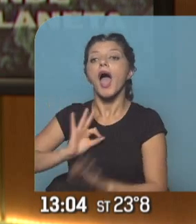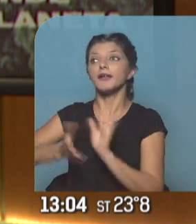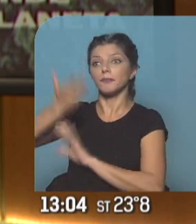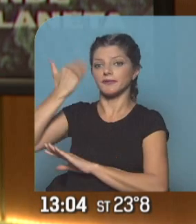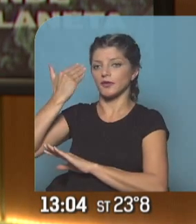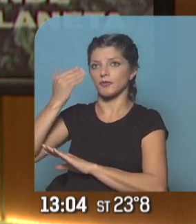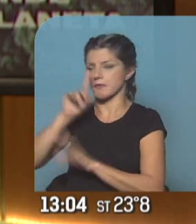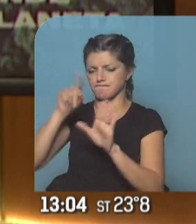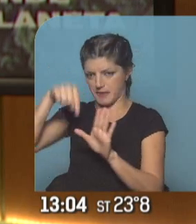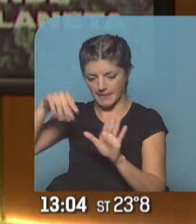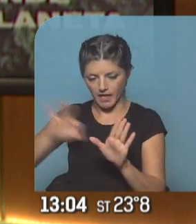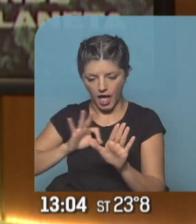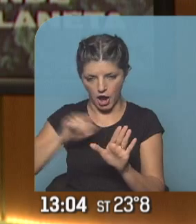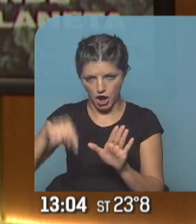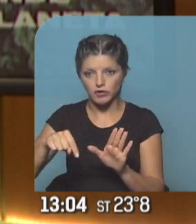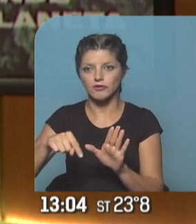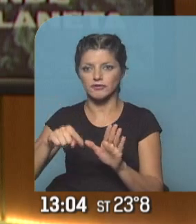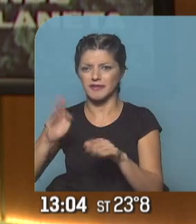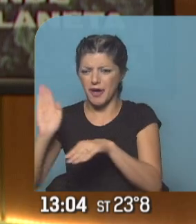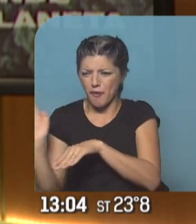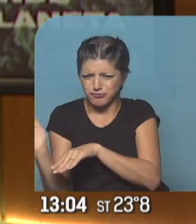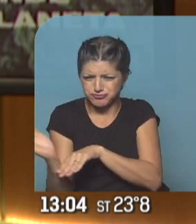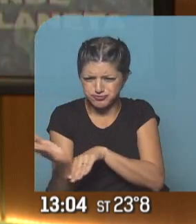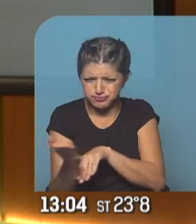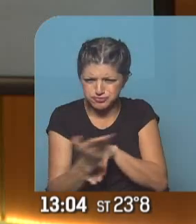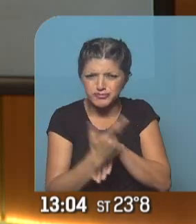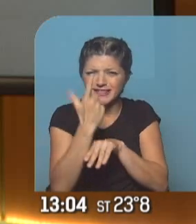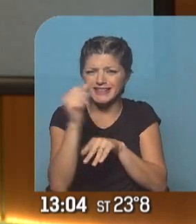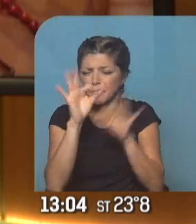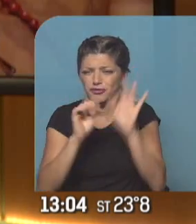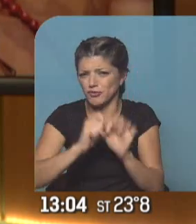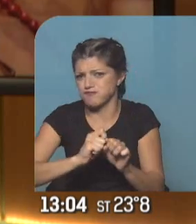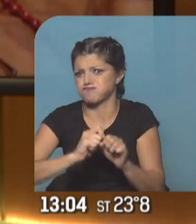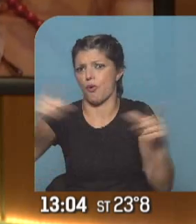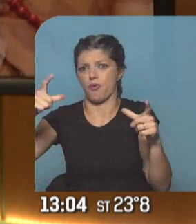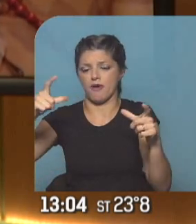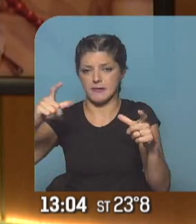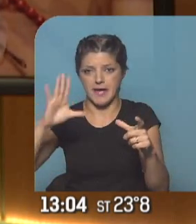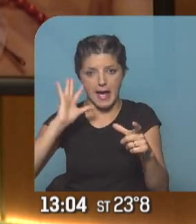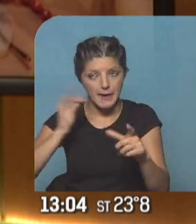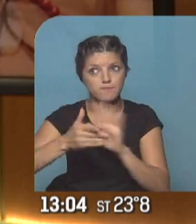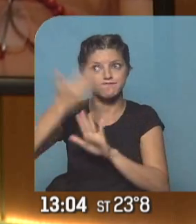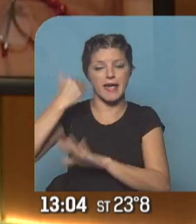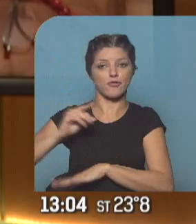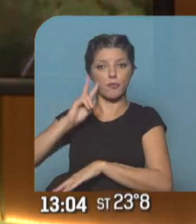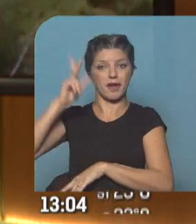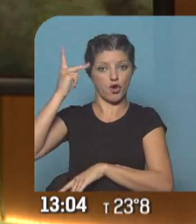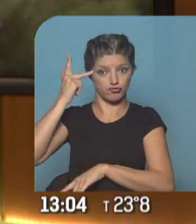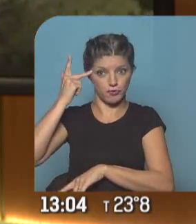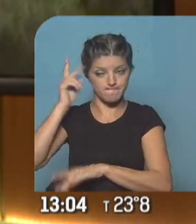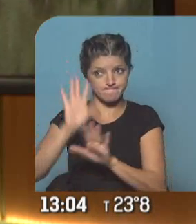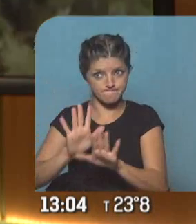este año, la deforestación aumentó un 30%. Es un pico histórico que no se venía dando desde 2008. O sea